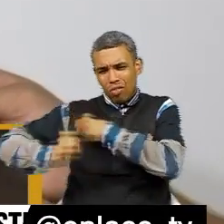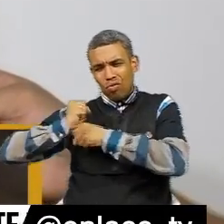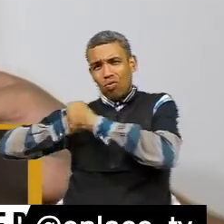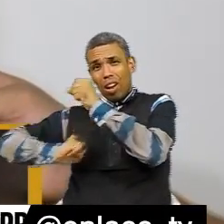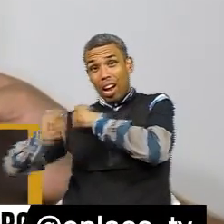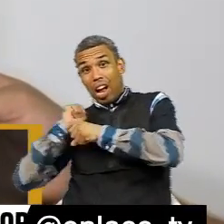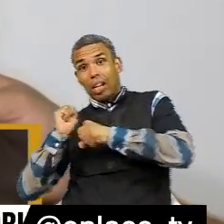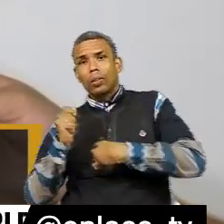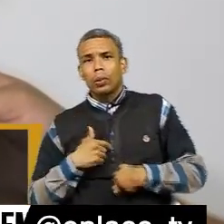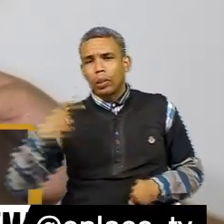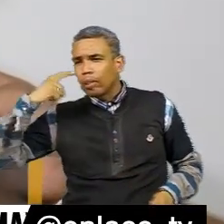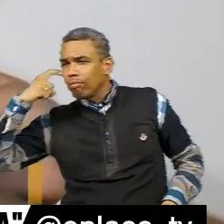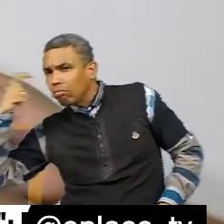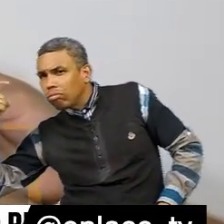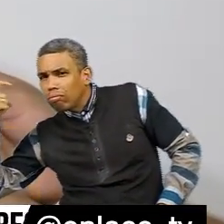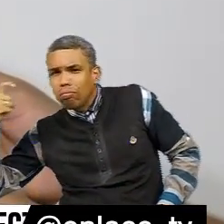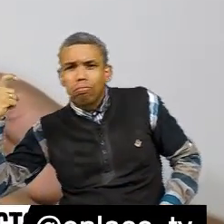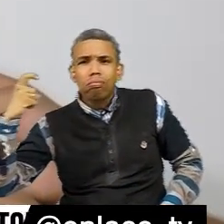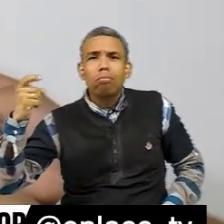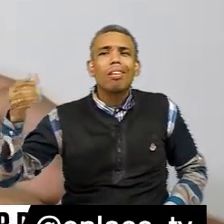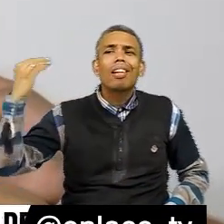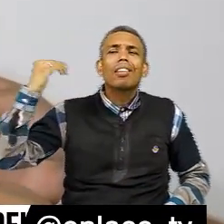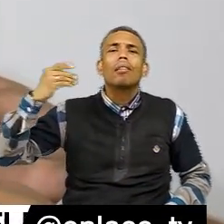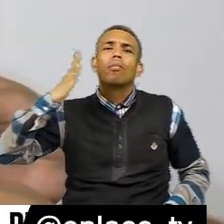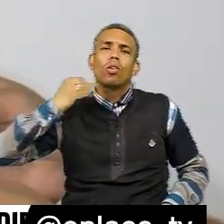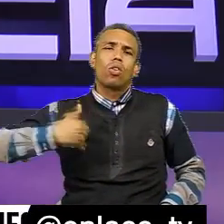esta solicitud es cuando él era menor de edad.